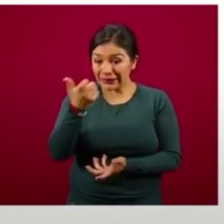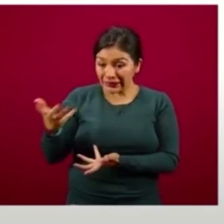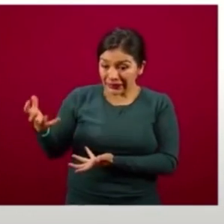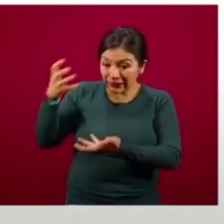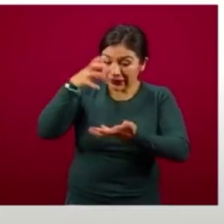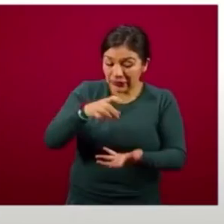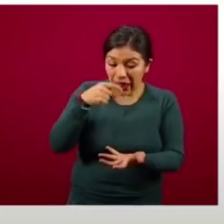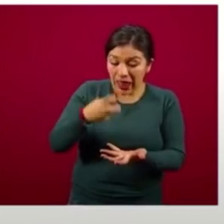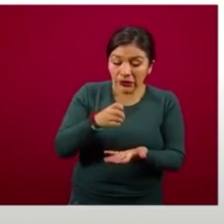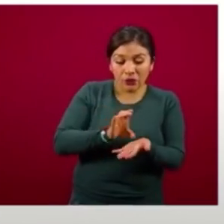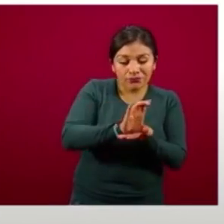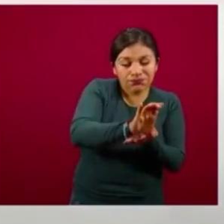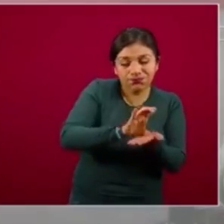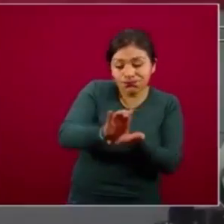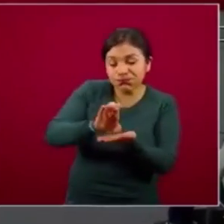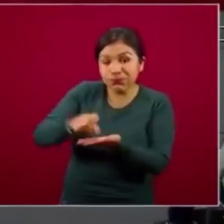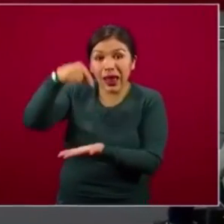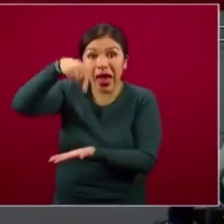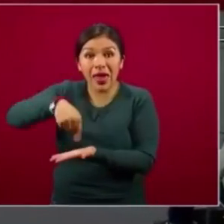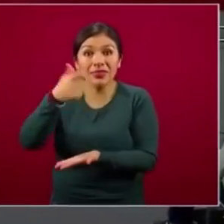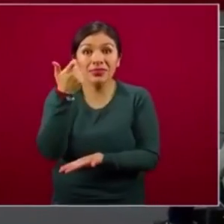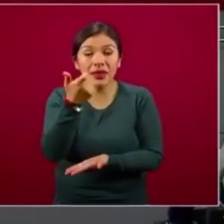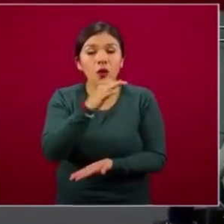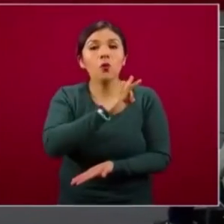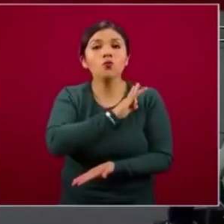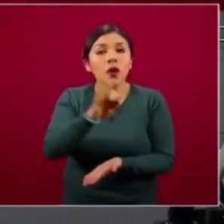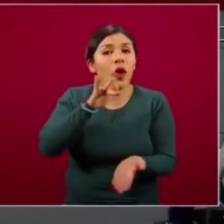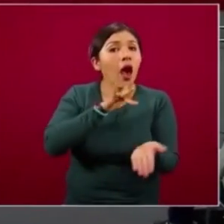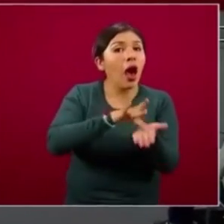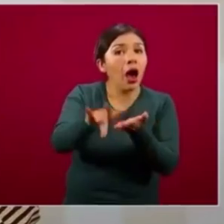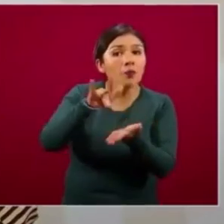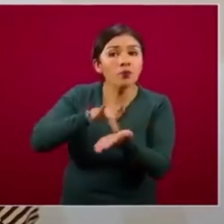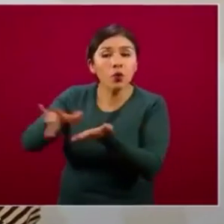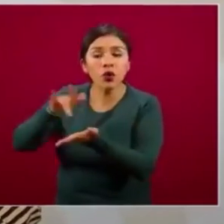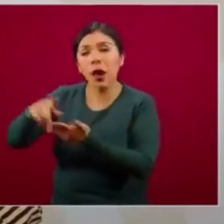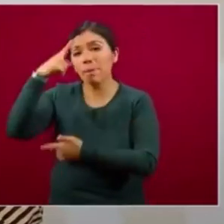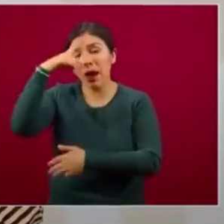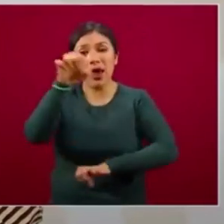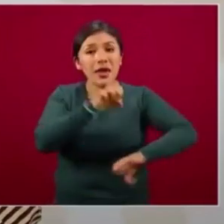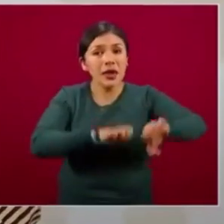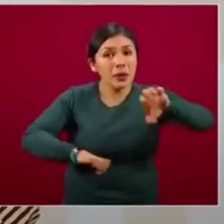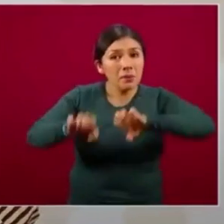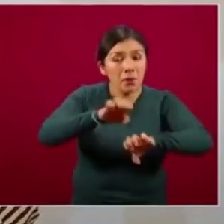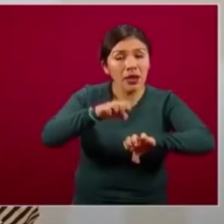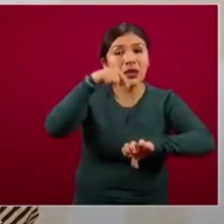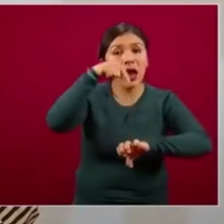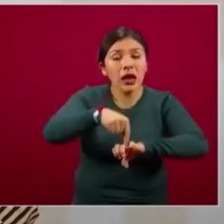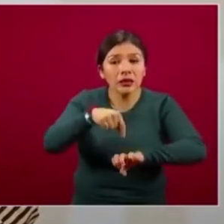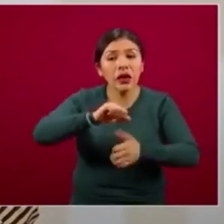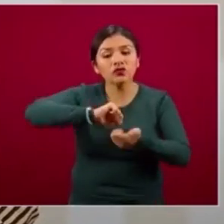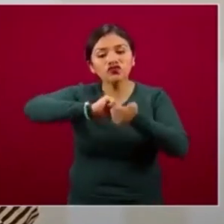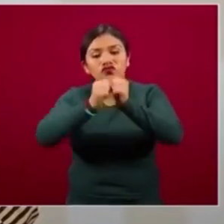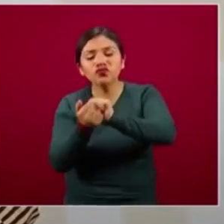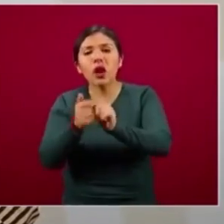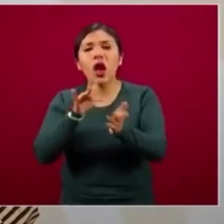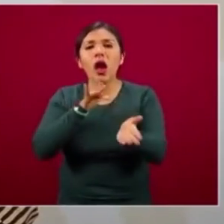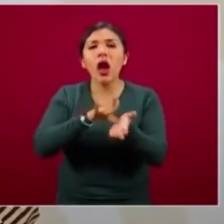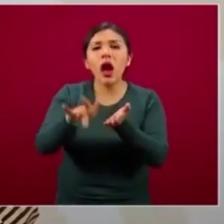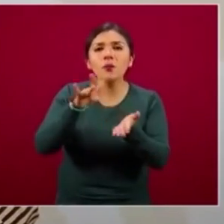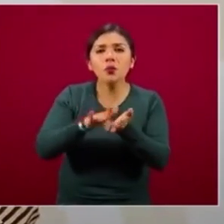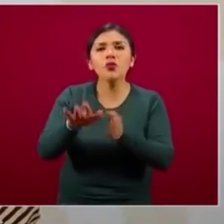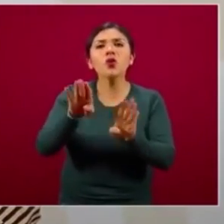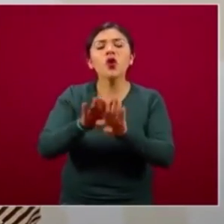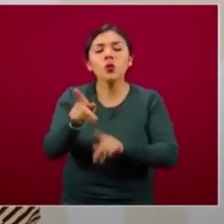que ese dinero se convierta en apoyos a las empresas, que se convierta en un